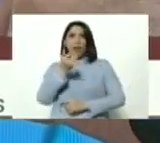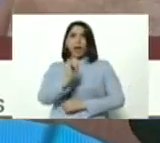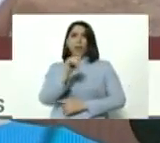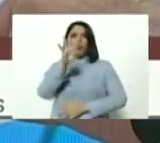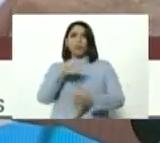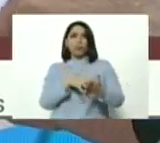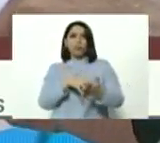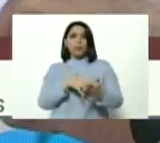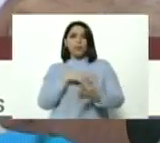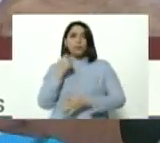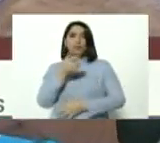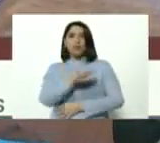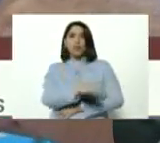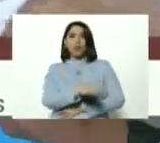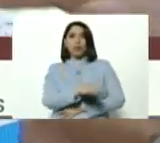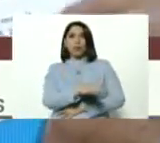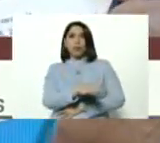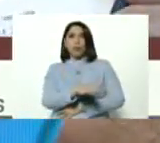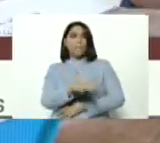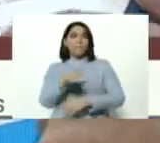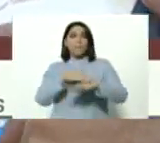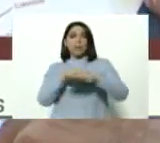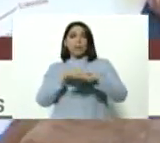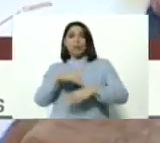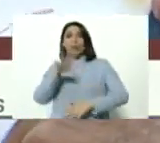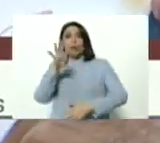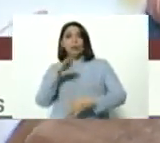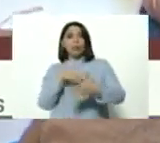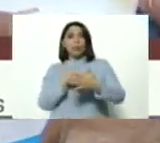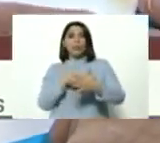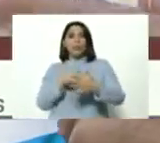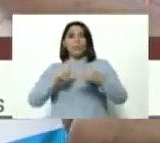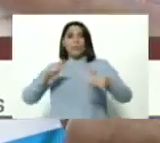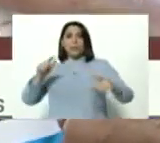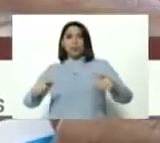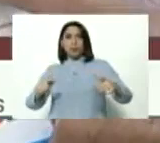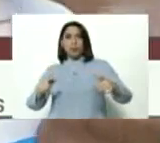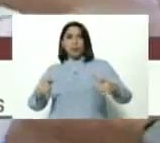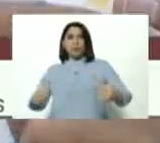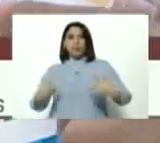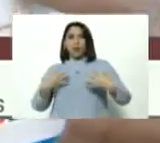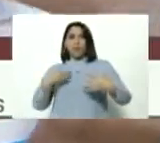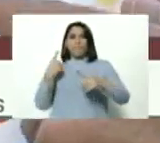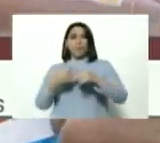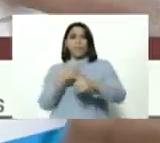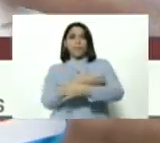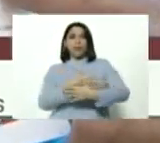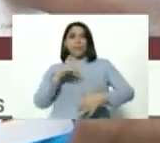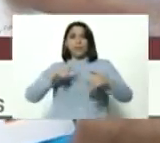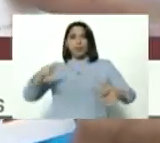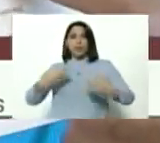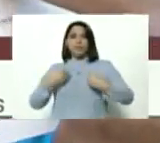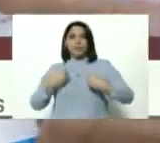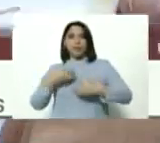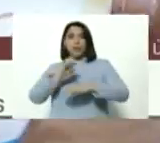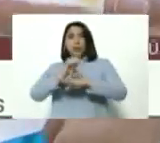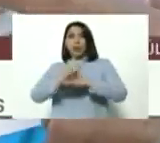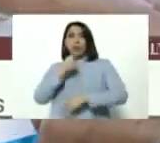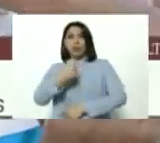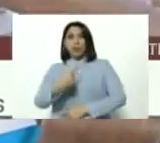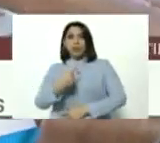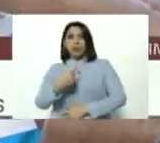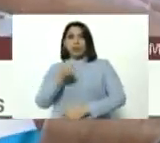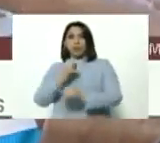4.000 fallecidos, perdón, casos por millón de habitantes. Ecuador, la misma página dice que hay